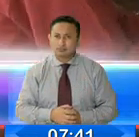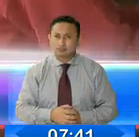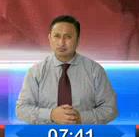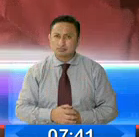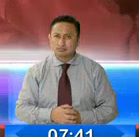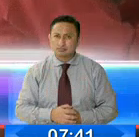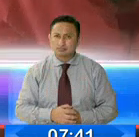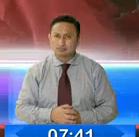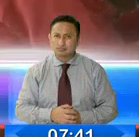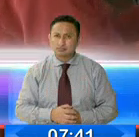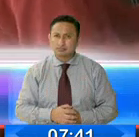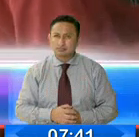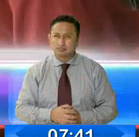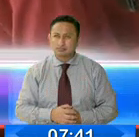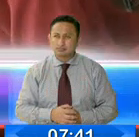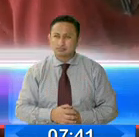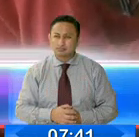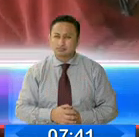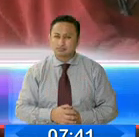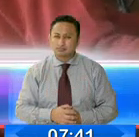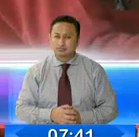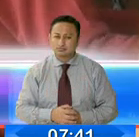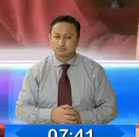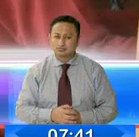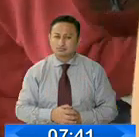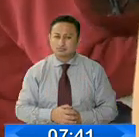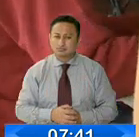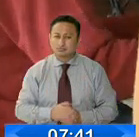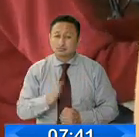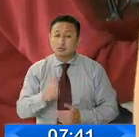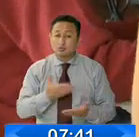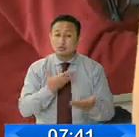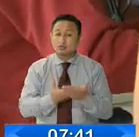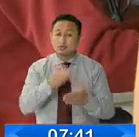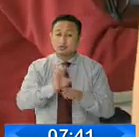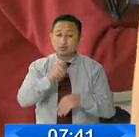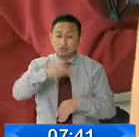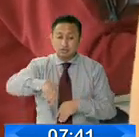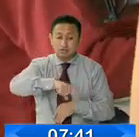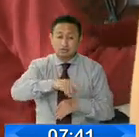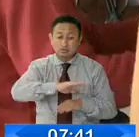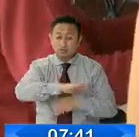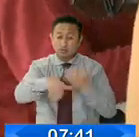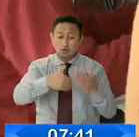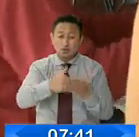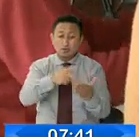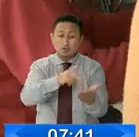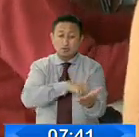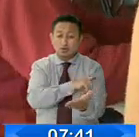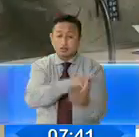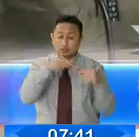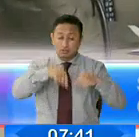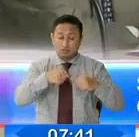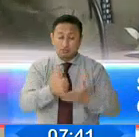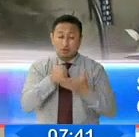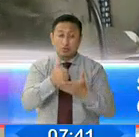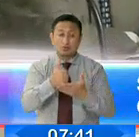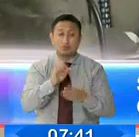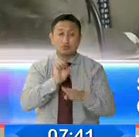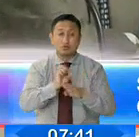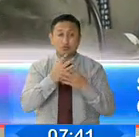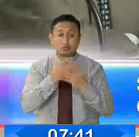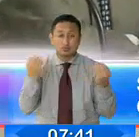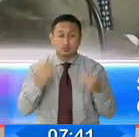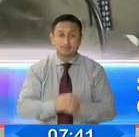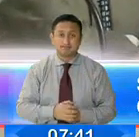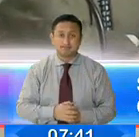de Ecuador todas las condiciones, todos los proyectos que tenemos para mejorar el país. Los organizadores del